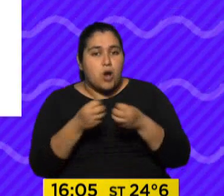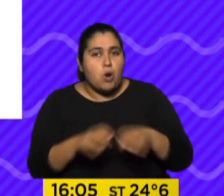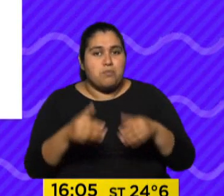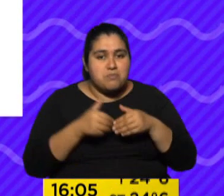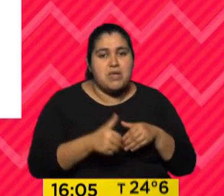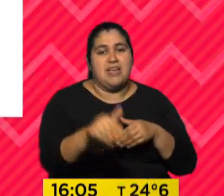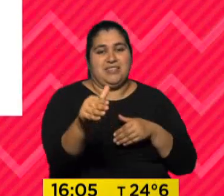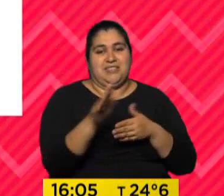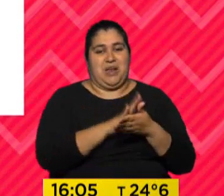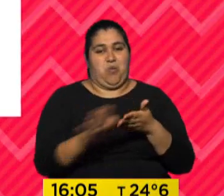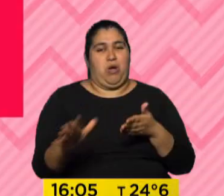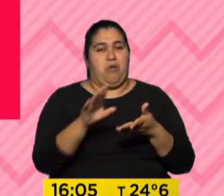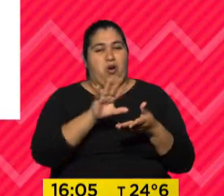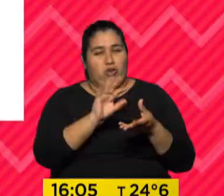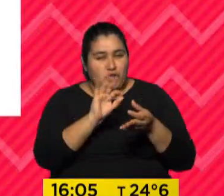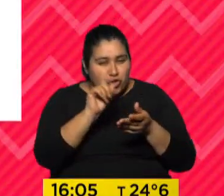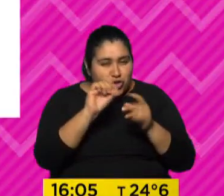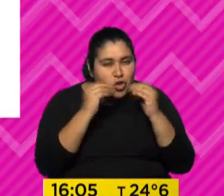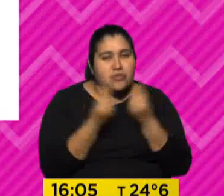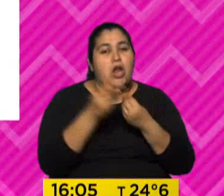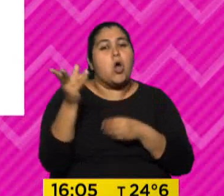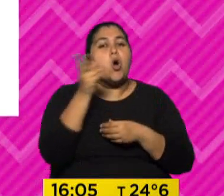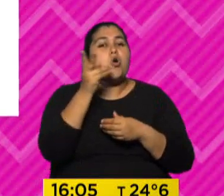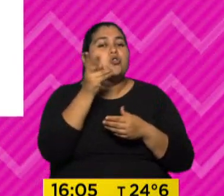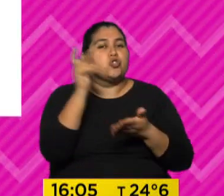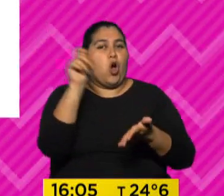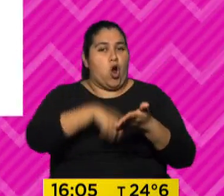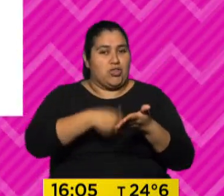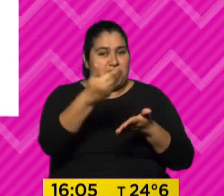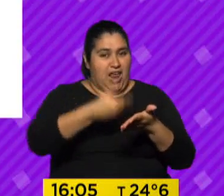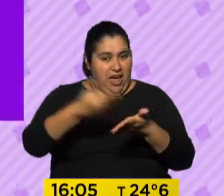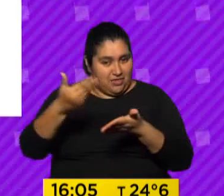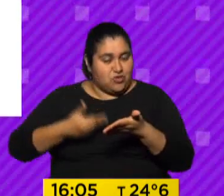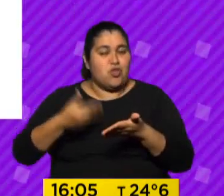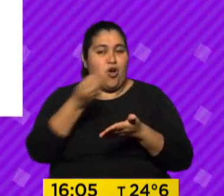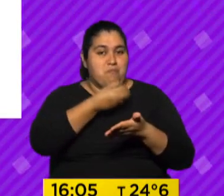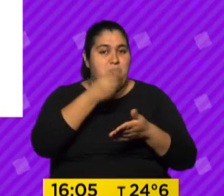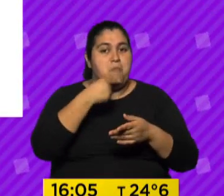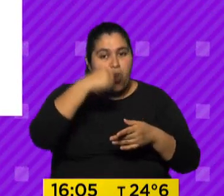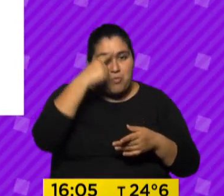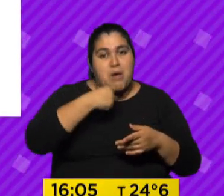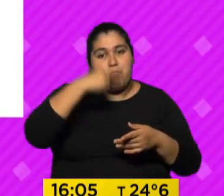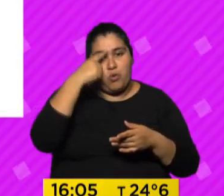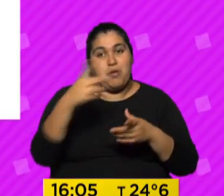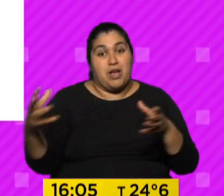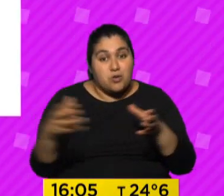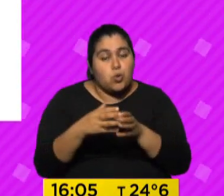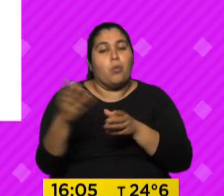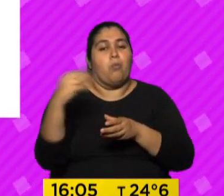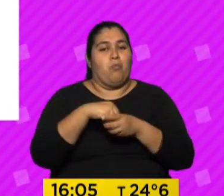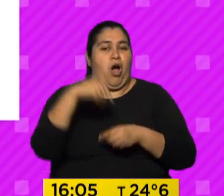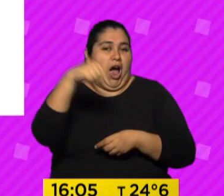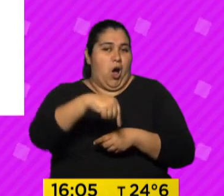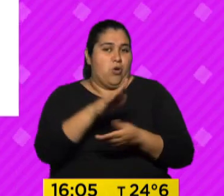de la asignación de 8 contratos mensuales para las futbolistas de cada uno de los planteles que conforman actualmente